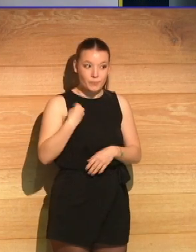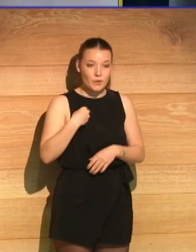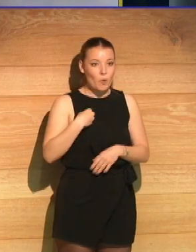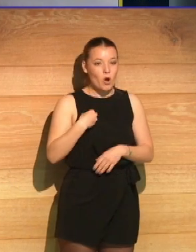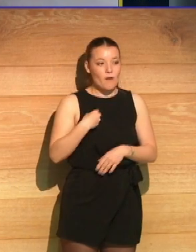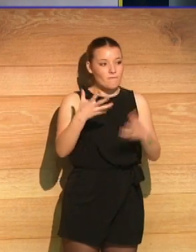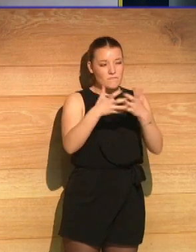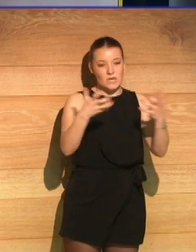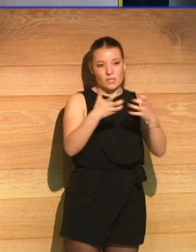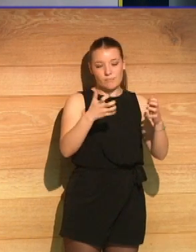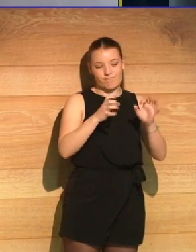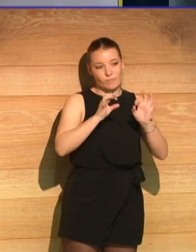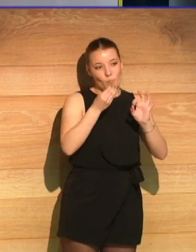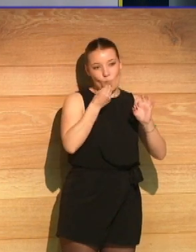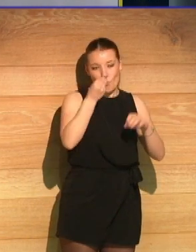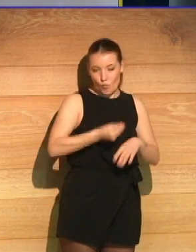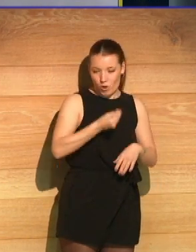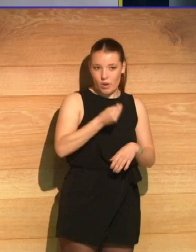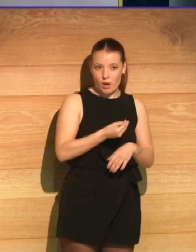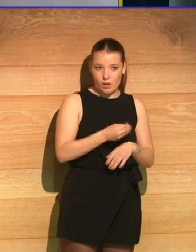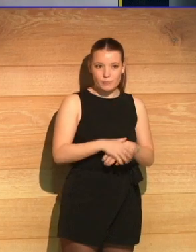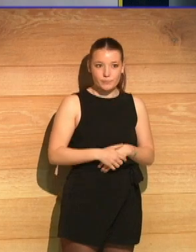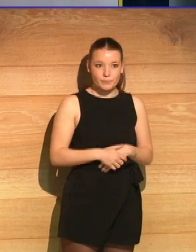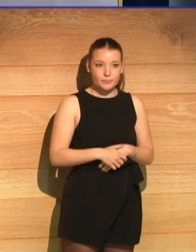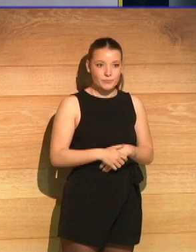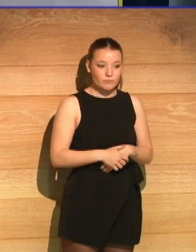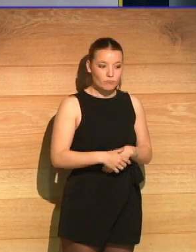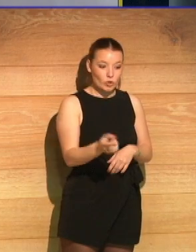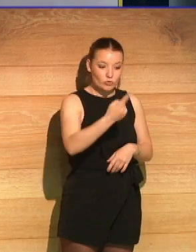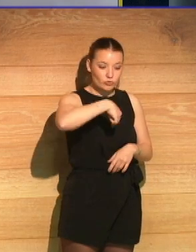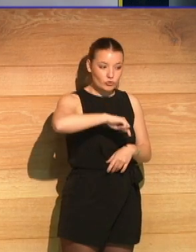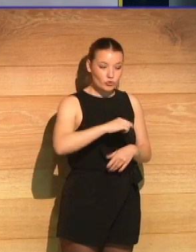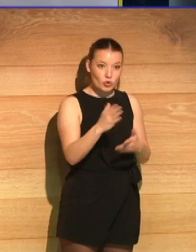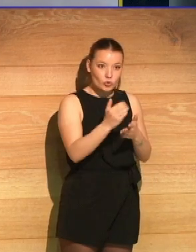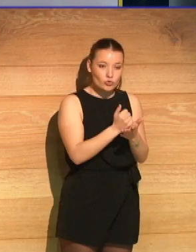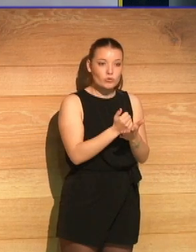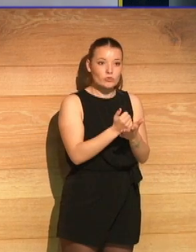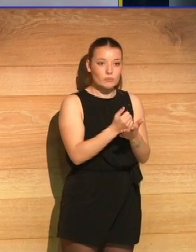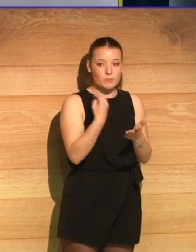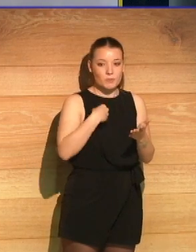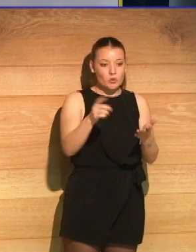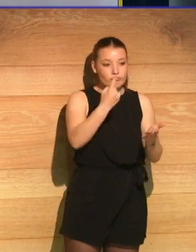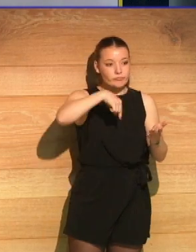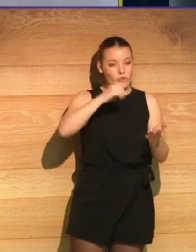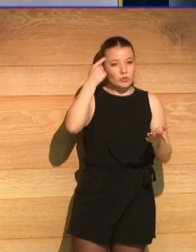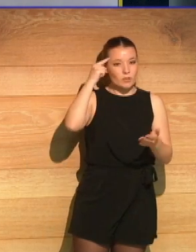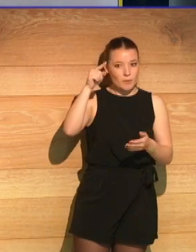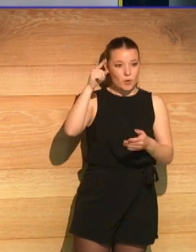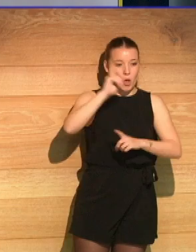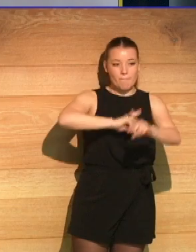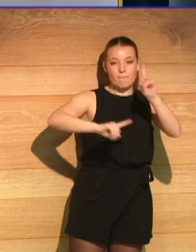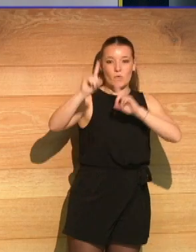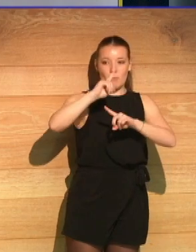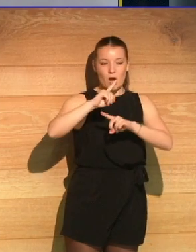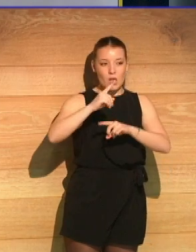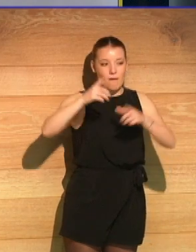enmarcado en la exposición, ¿no? Todos tenemos que, o sea, sabiendo los problemas tan grandes que